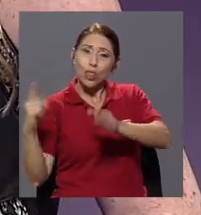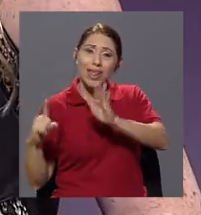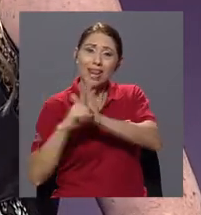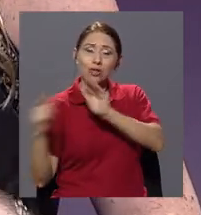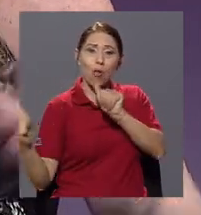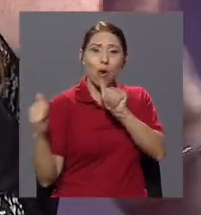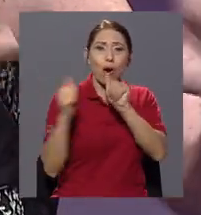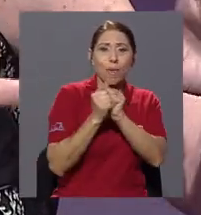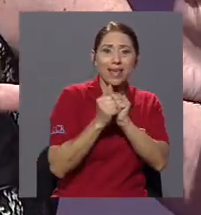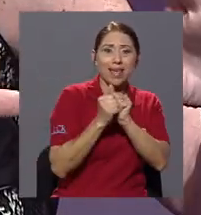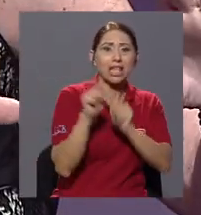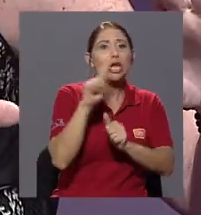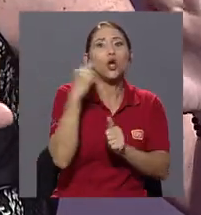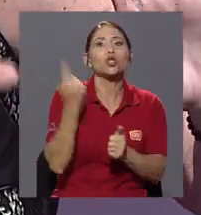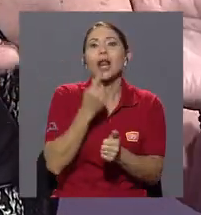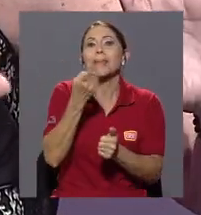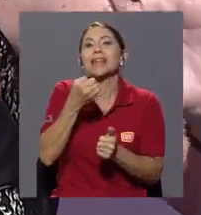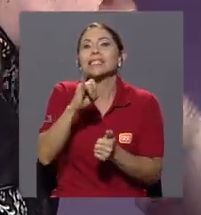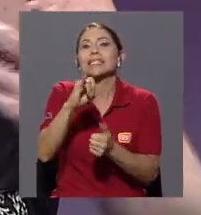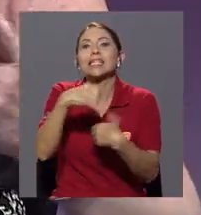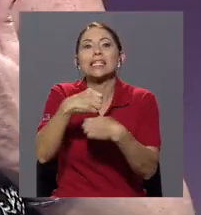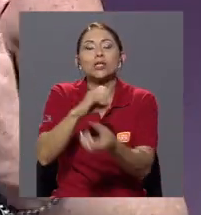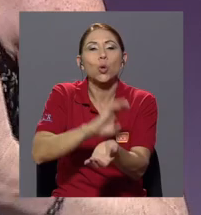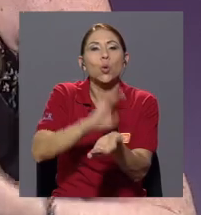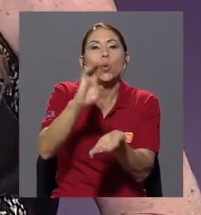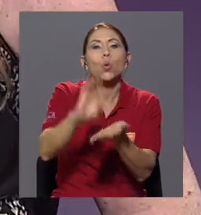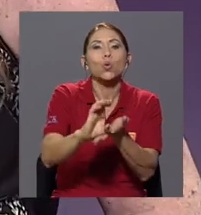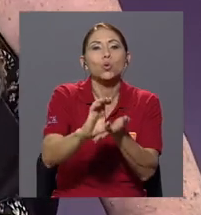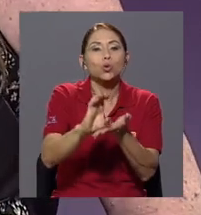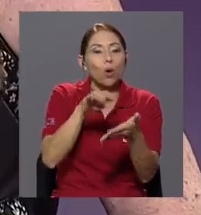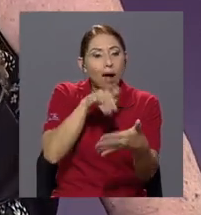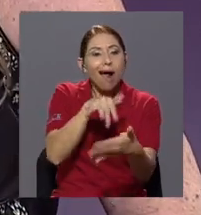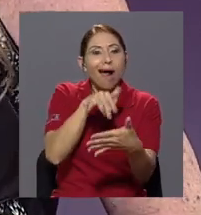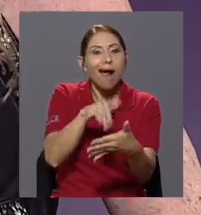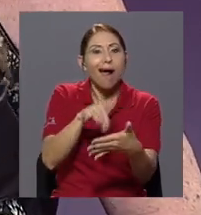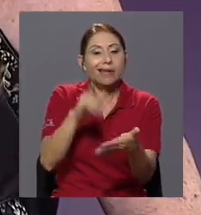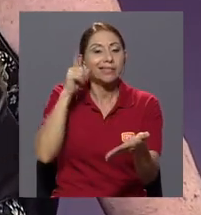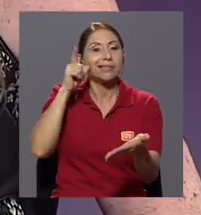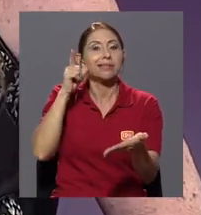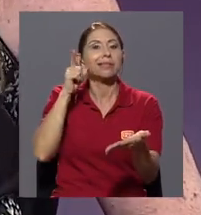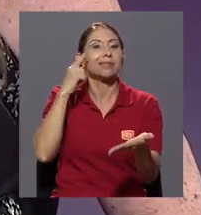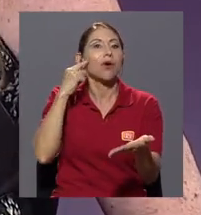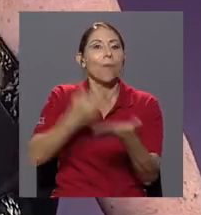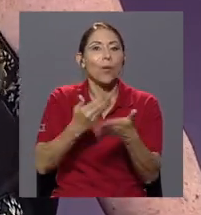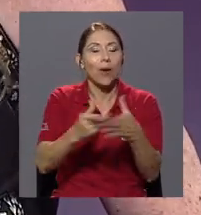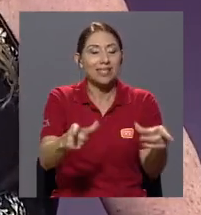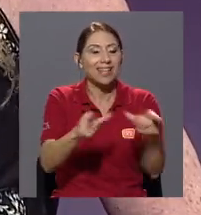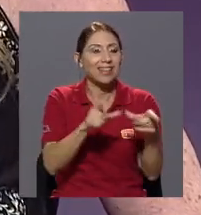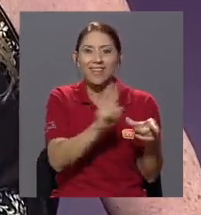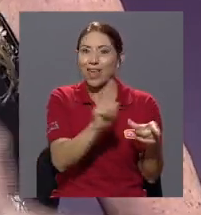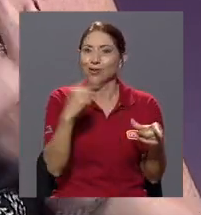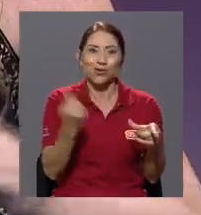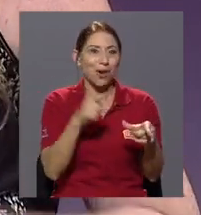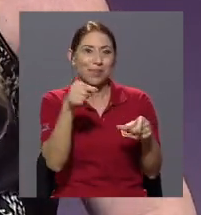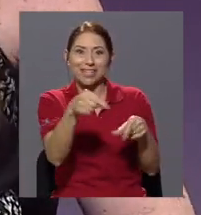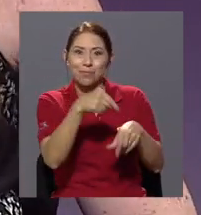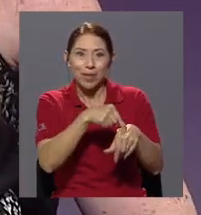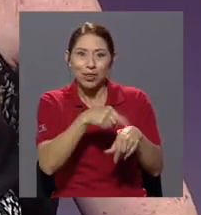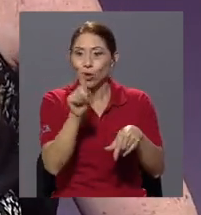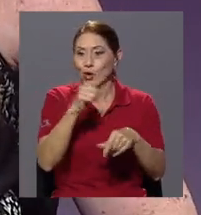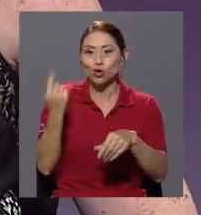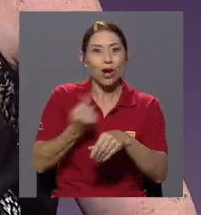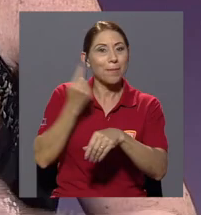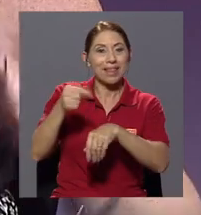curso de preparación y puede comprobar con la certifica no sólo en un momento de la expulsión de bebé sino en todo